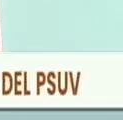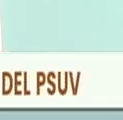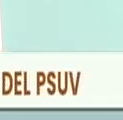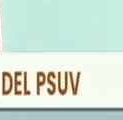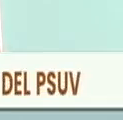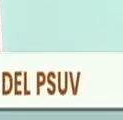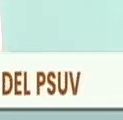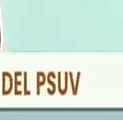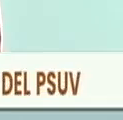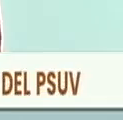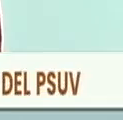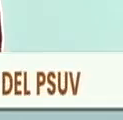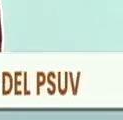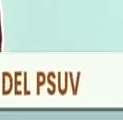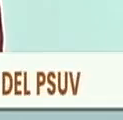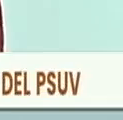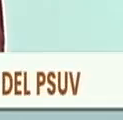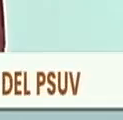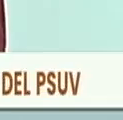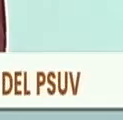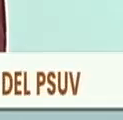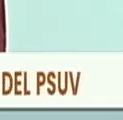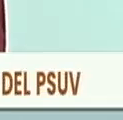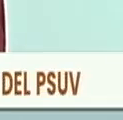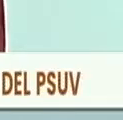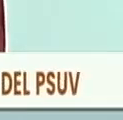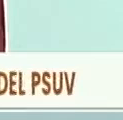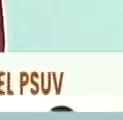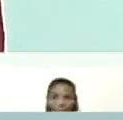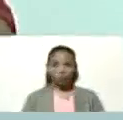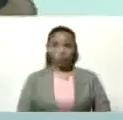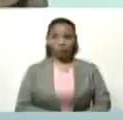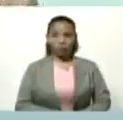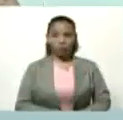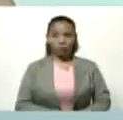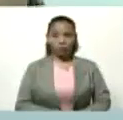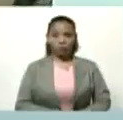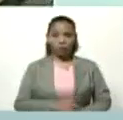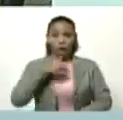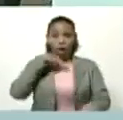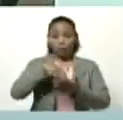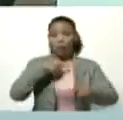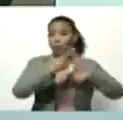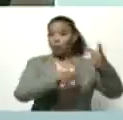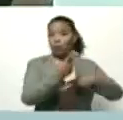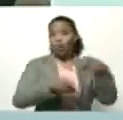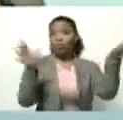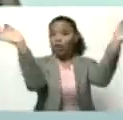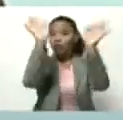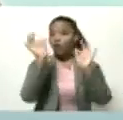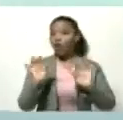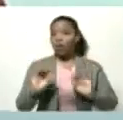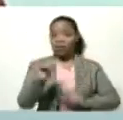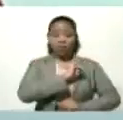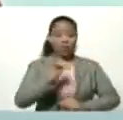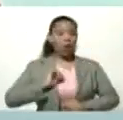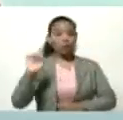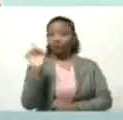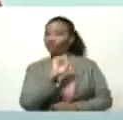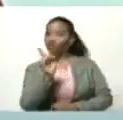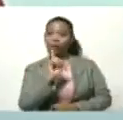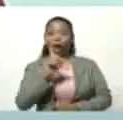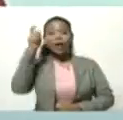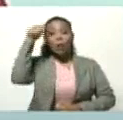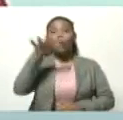pancarta, hágala a nombre del partido. Hágalo en nombre del proceso, no de manera individual. Y que el